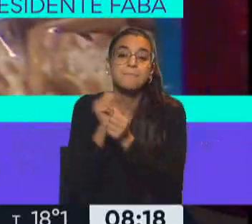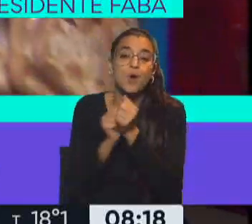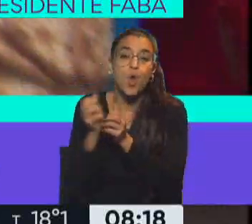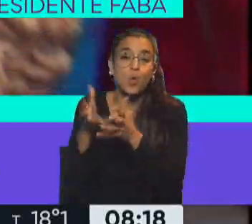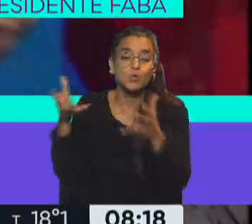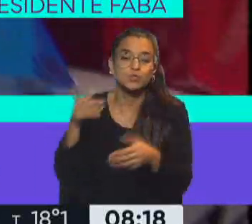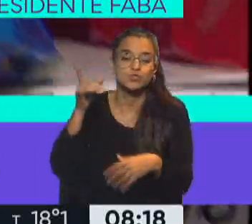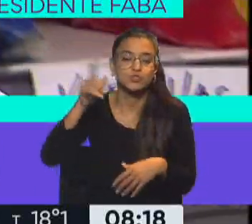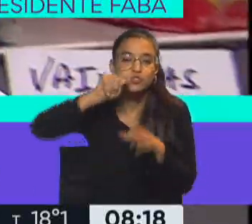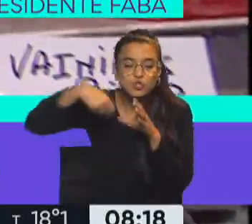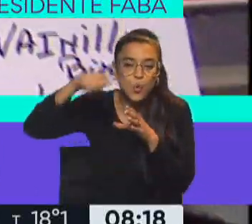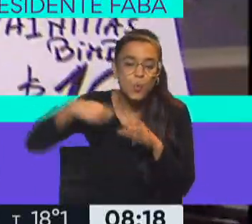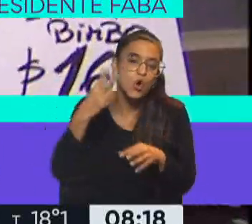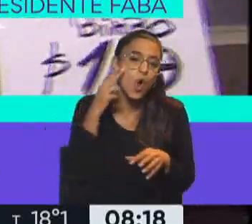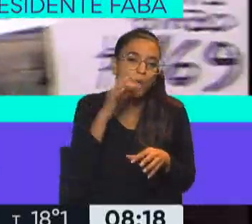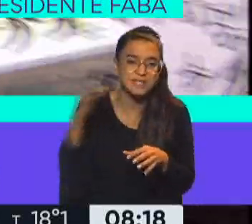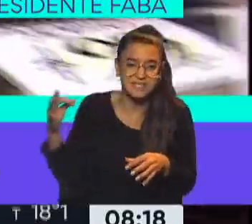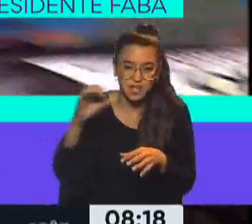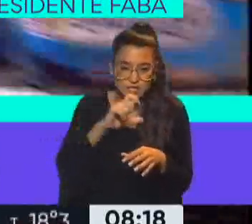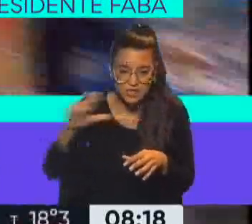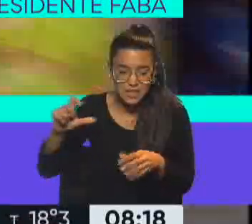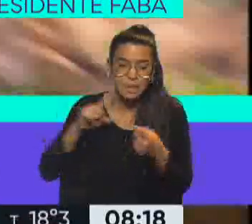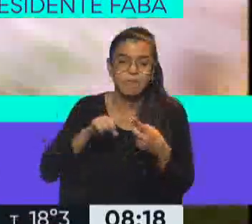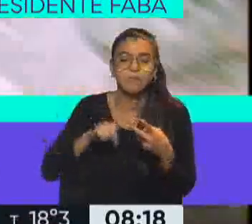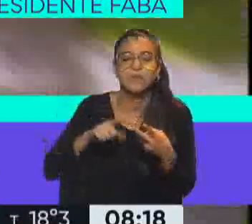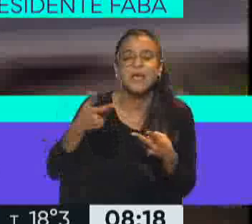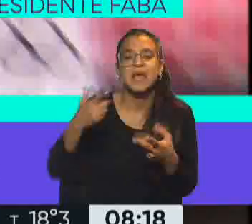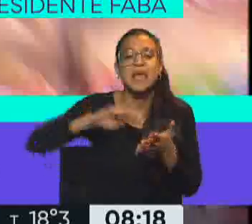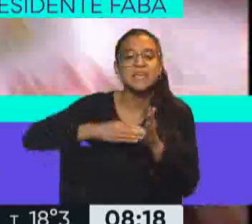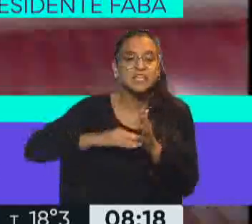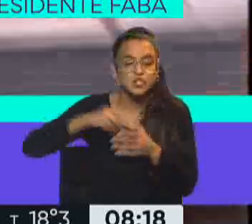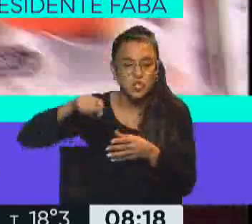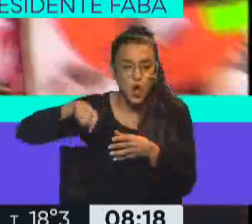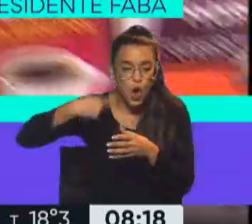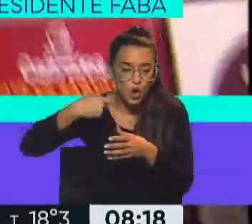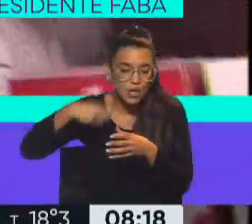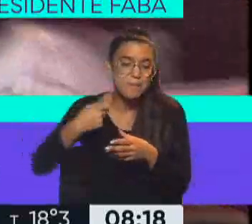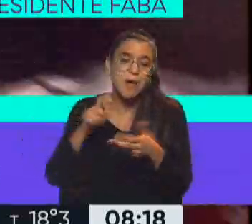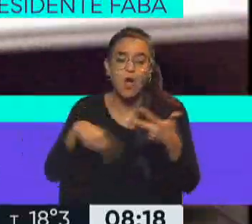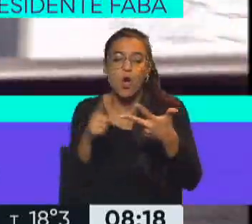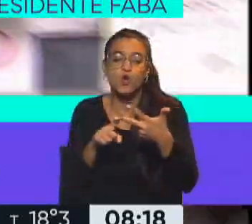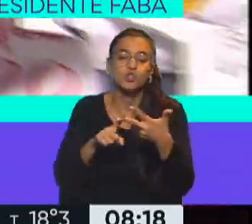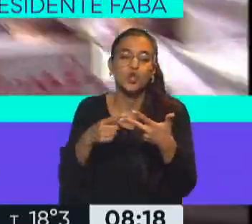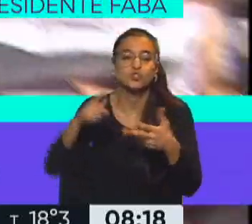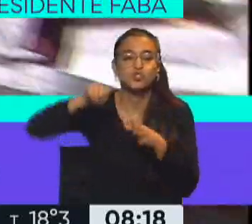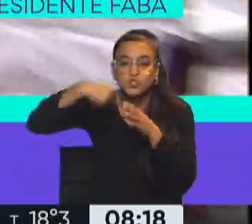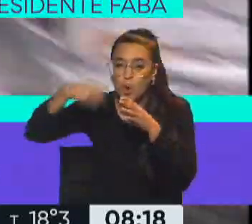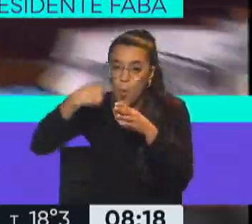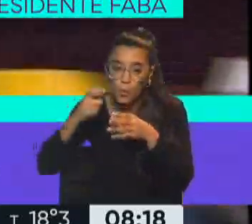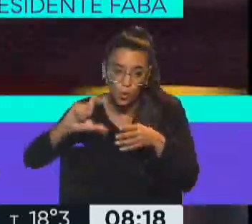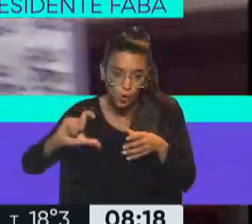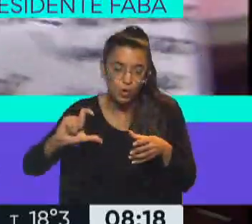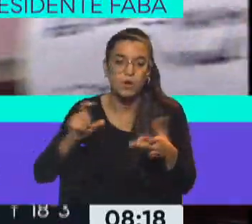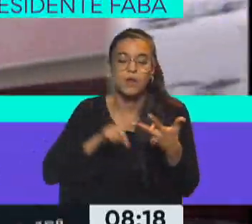de un yogur de 900 los cúbicos de un queso crema y de un yogur en vasito la empresa de pan lactal